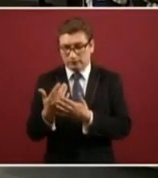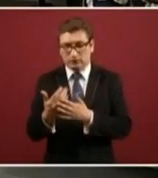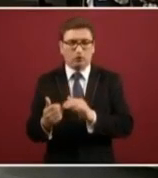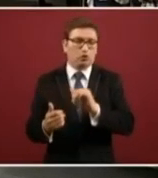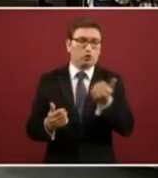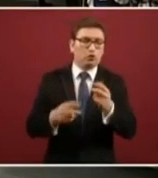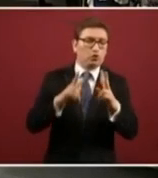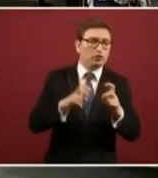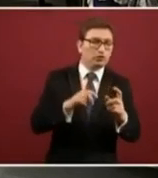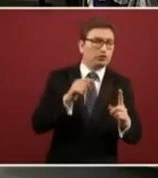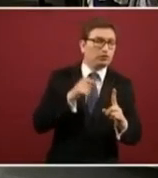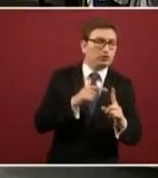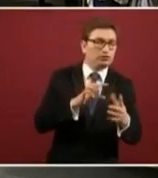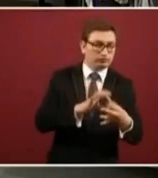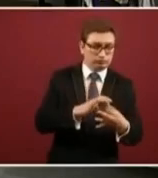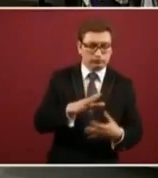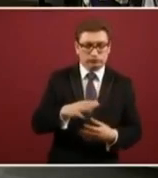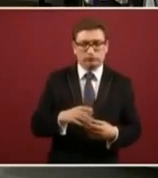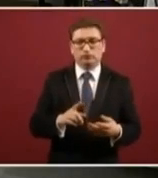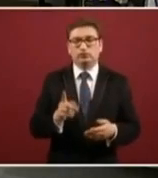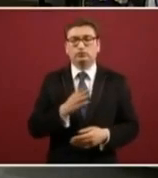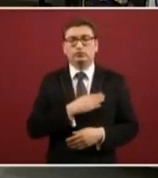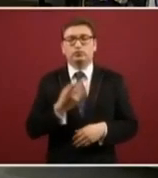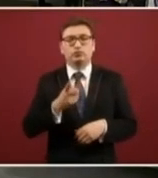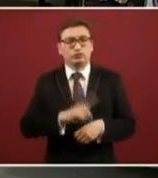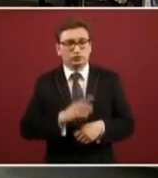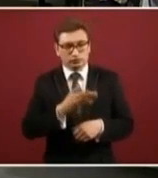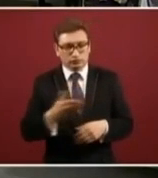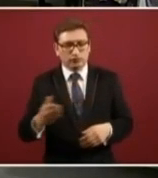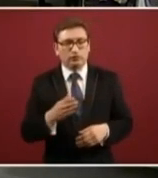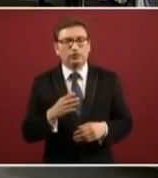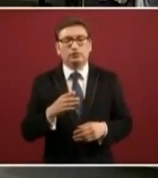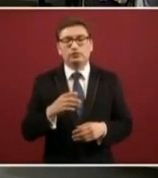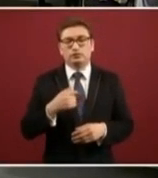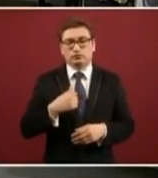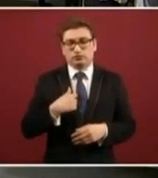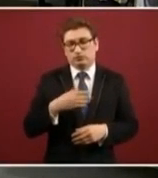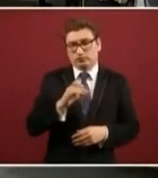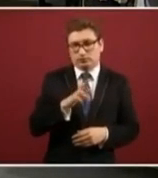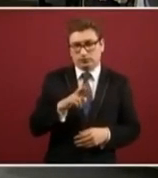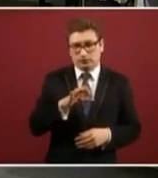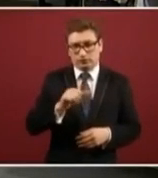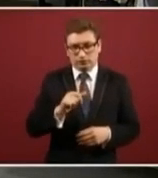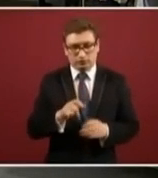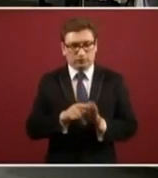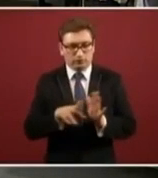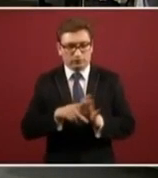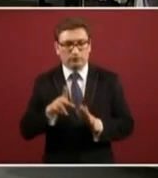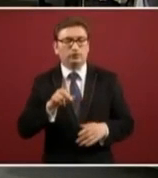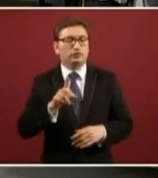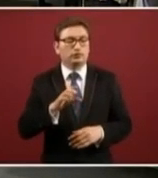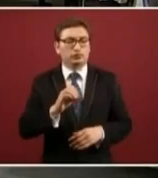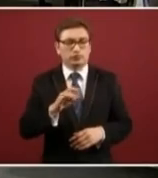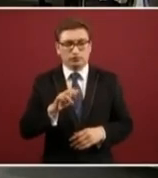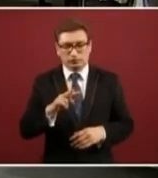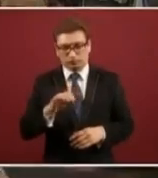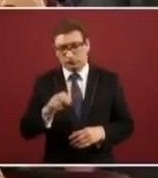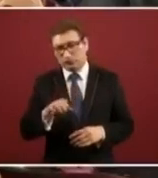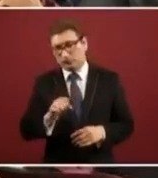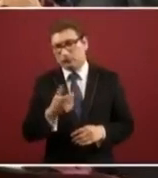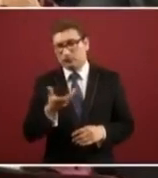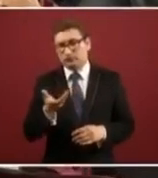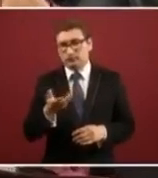empezamos con el otro. Sí. Buenos días, señor presidente. Urbano Barrera, del Diario Ovaciones. Usted comenta ahorita